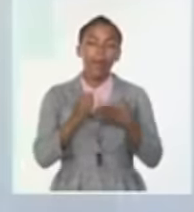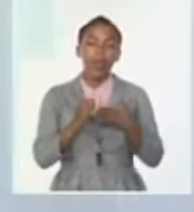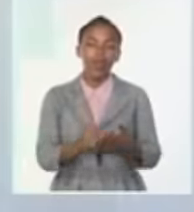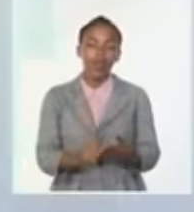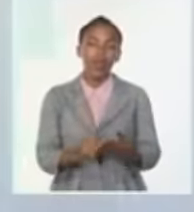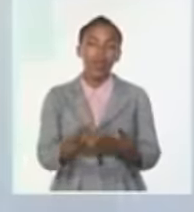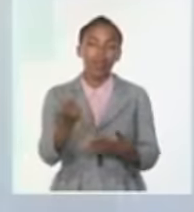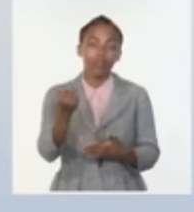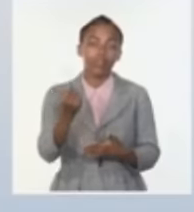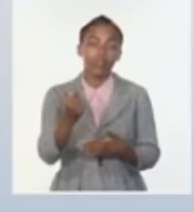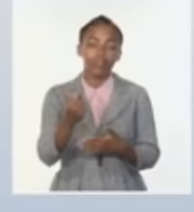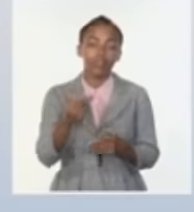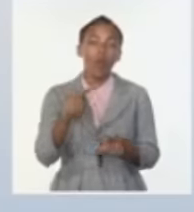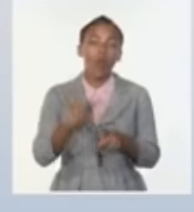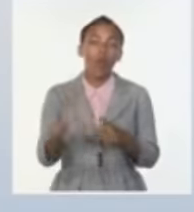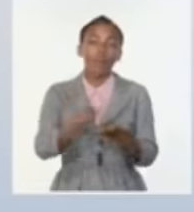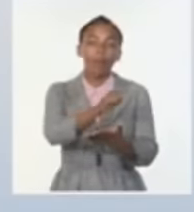aprobó.